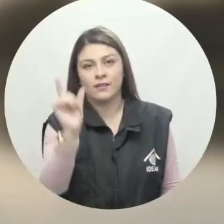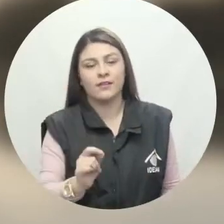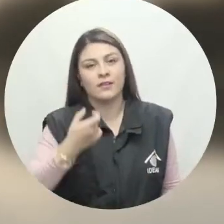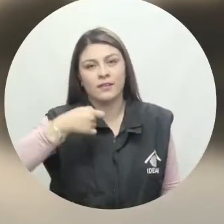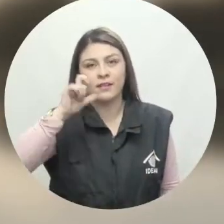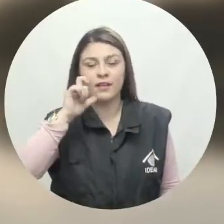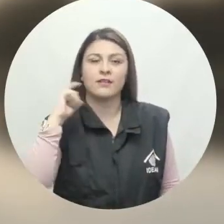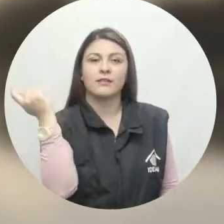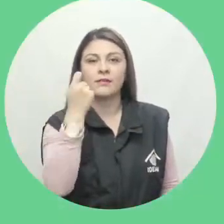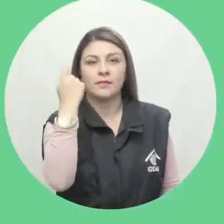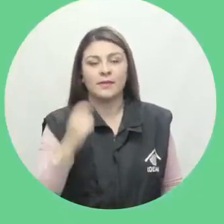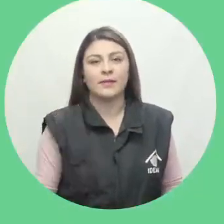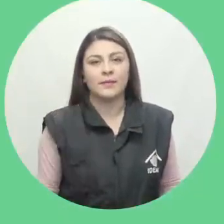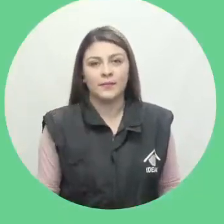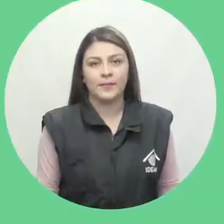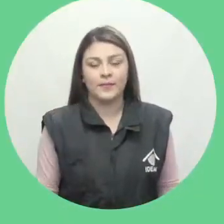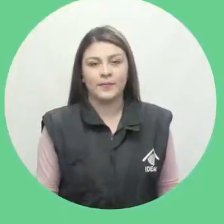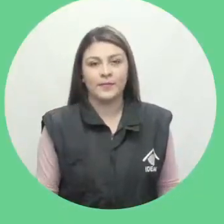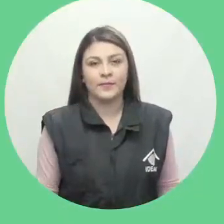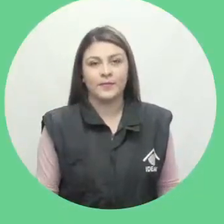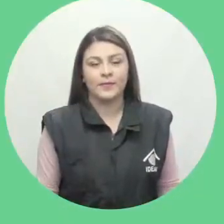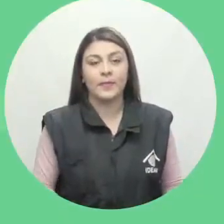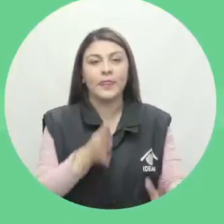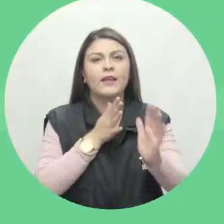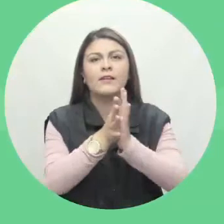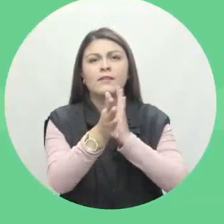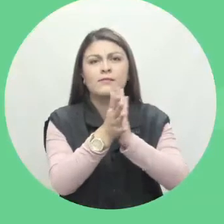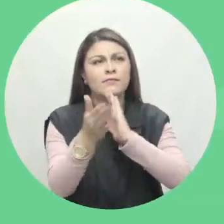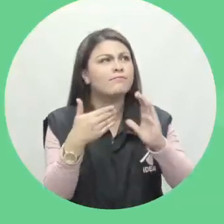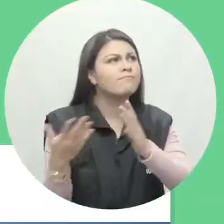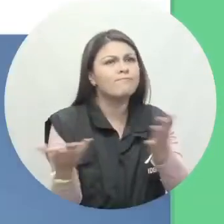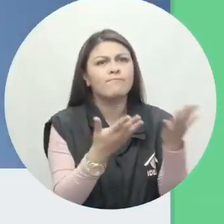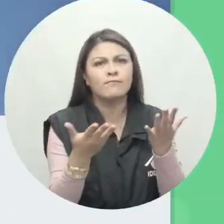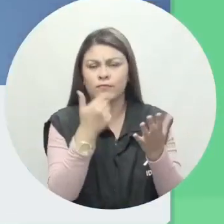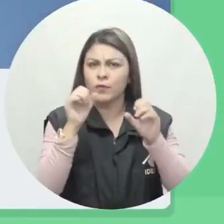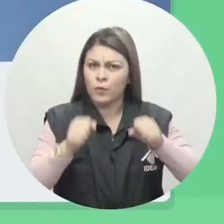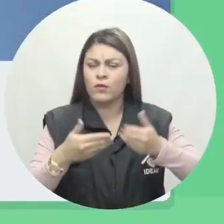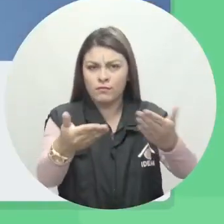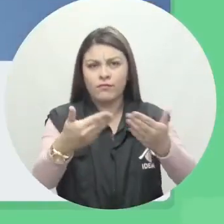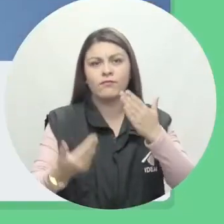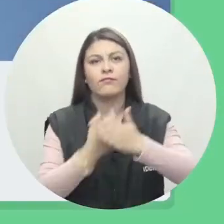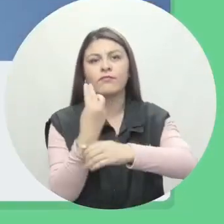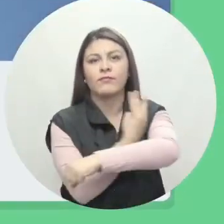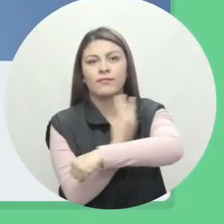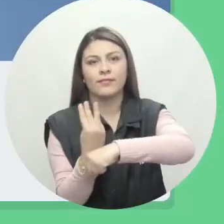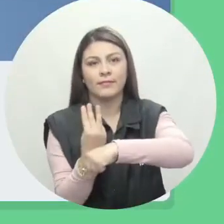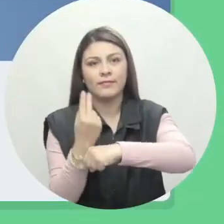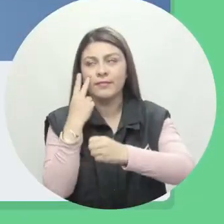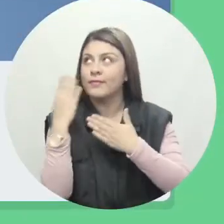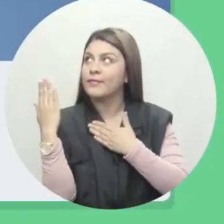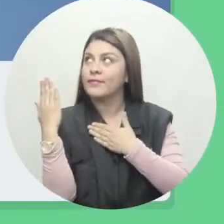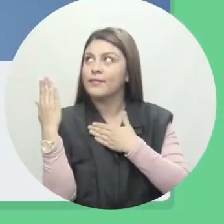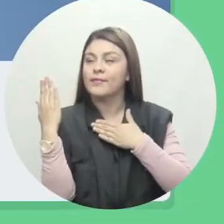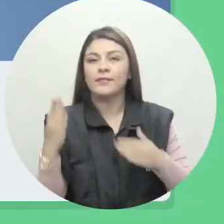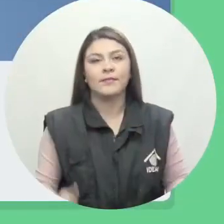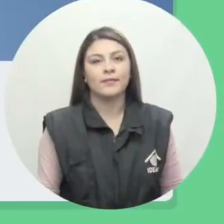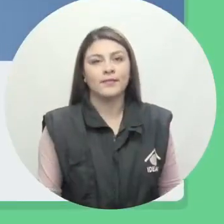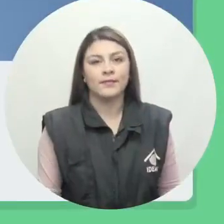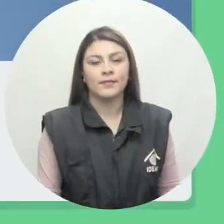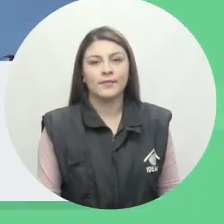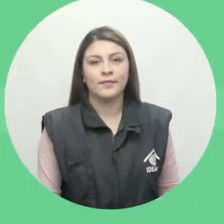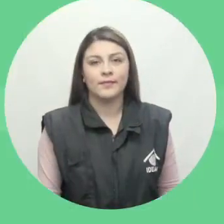Meta. Para mayor información sobre el pronóstico del tiempo visítenos en www.ideam.gov